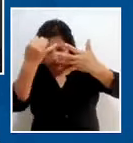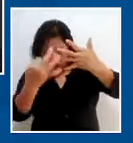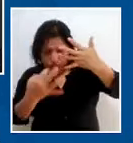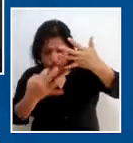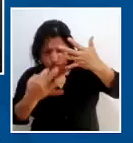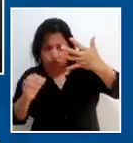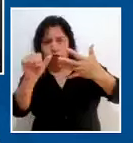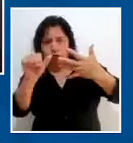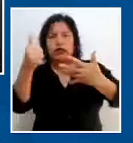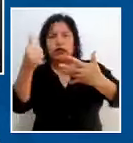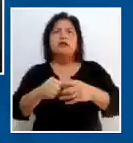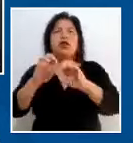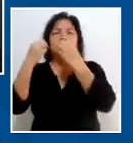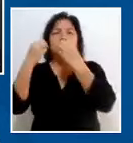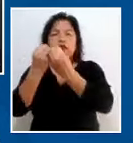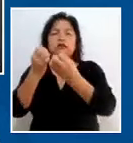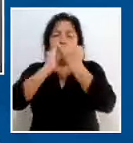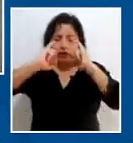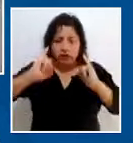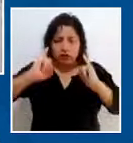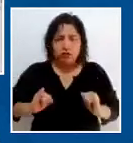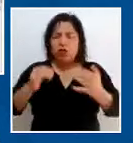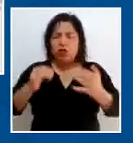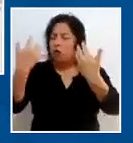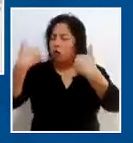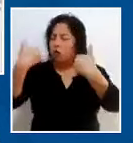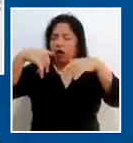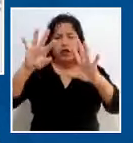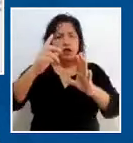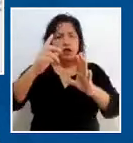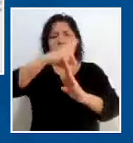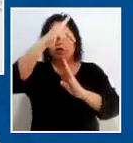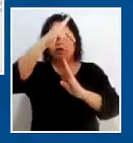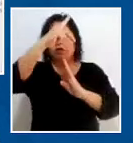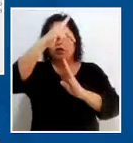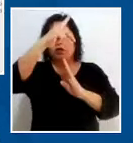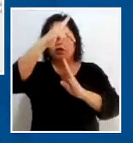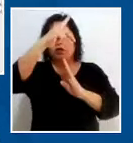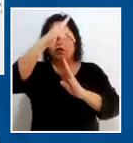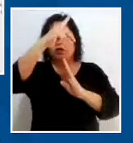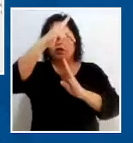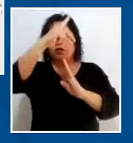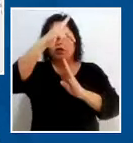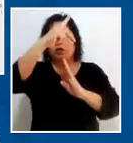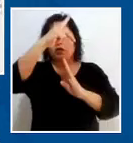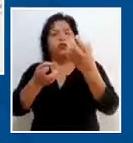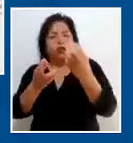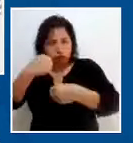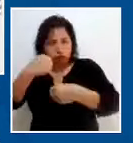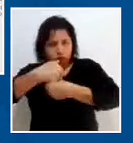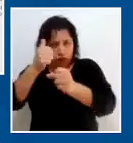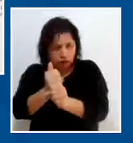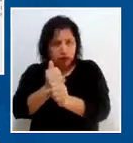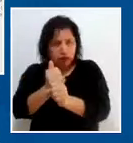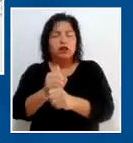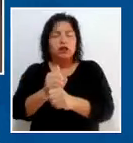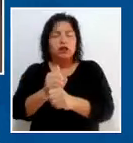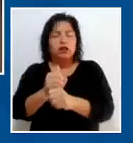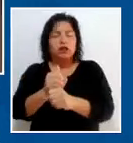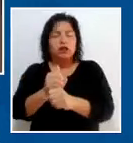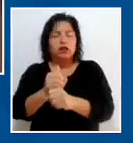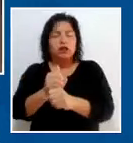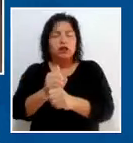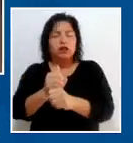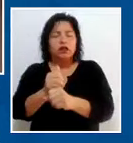cualquier otro programa o entidad, comisión que se cree en el marco de las funciones